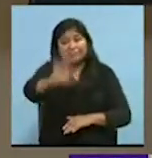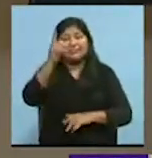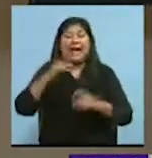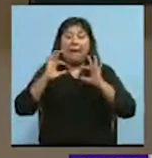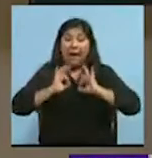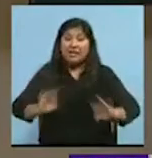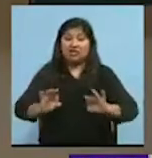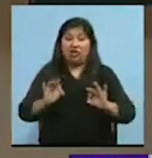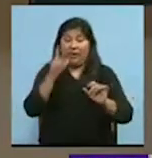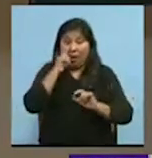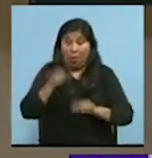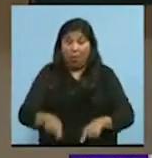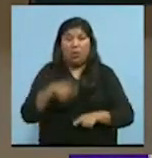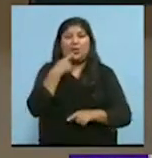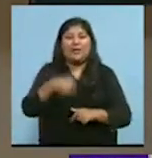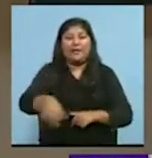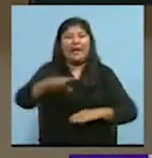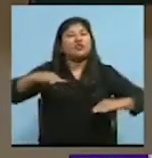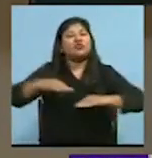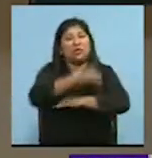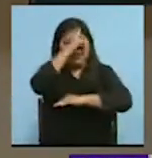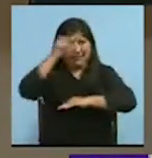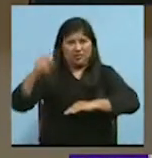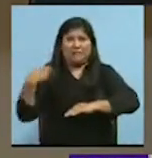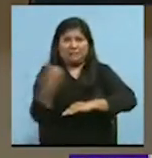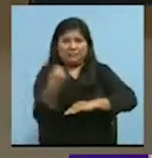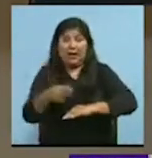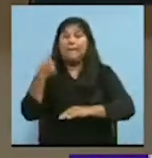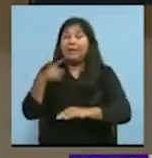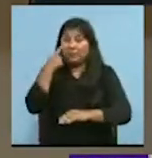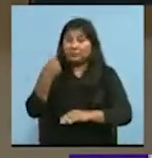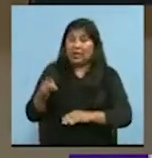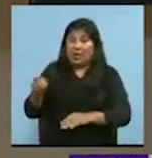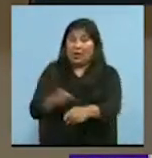vale este momento para que nos acostumbremos a respetar las velocidades máximas.